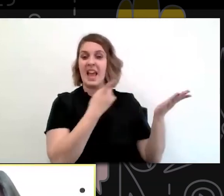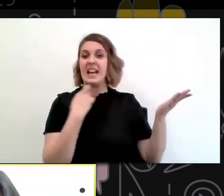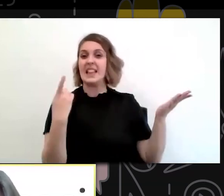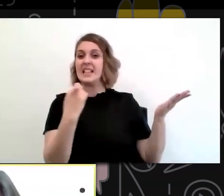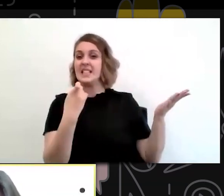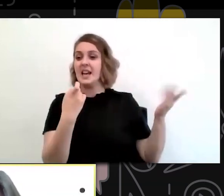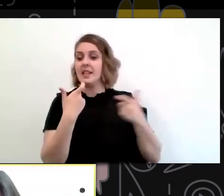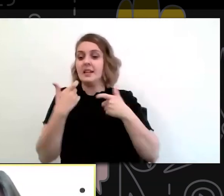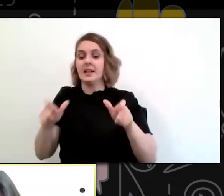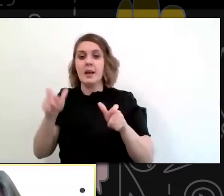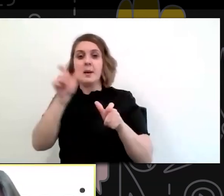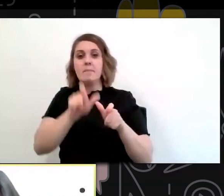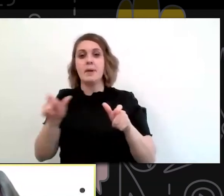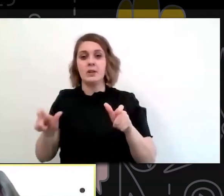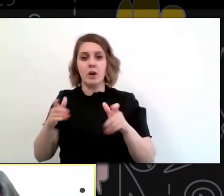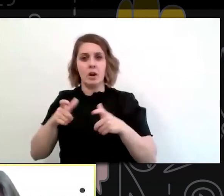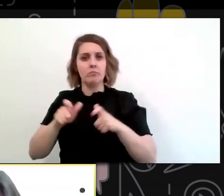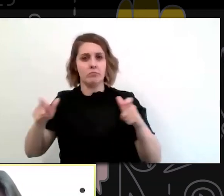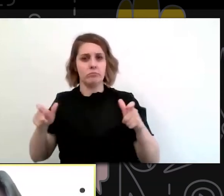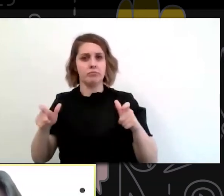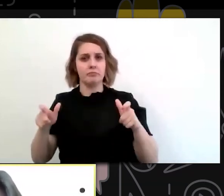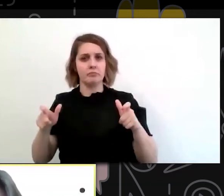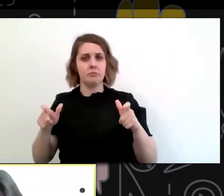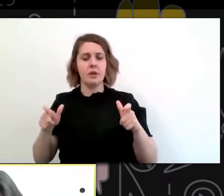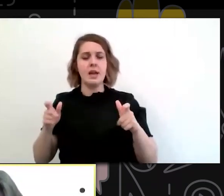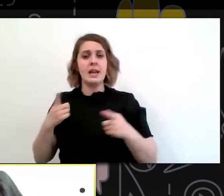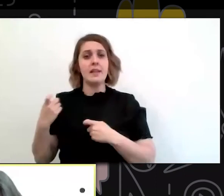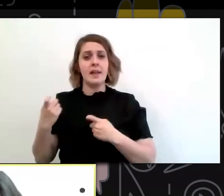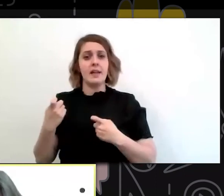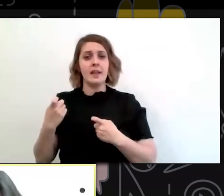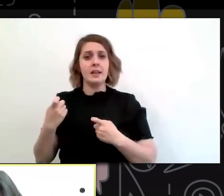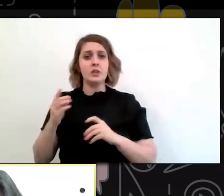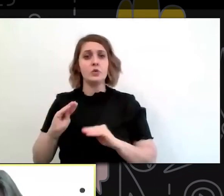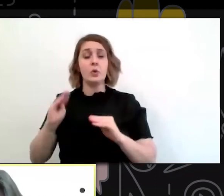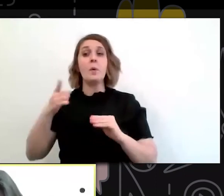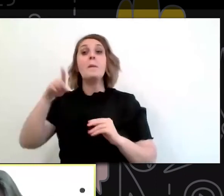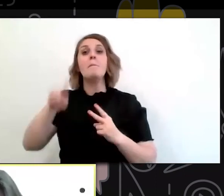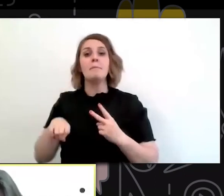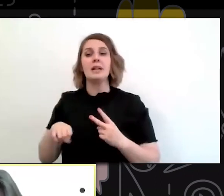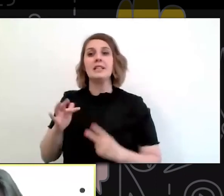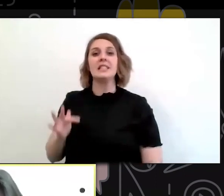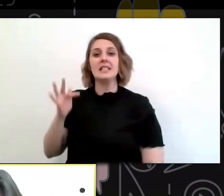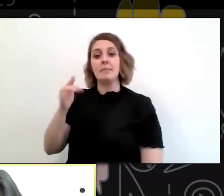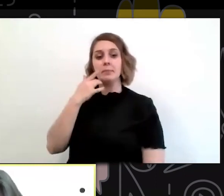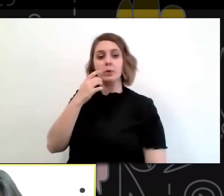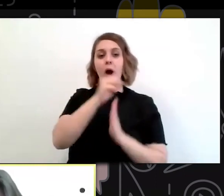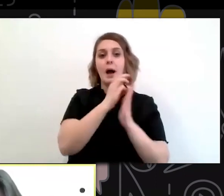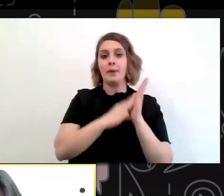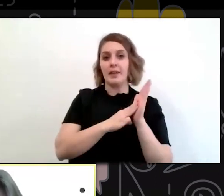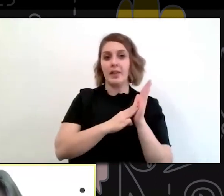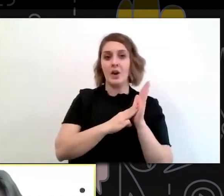parte importante de la población y no solo las necesidades de una parte importante de la población. Cuando se hace una aplicación